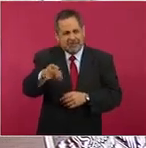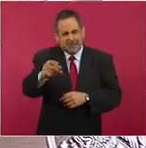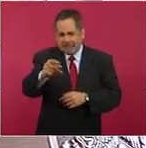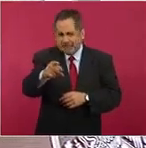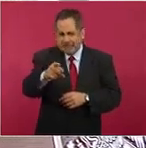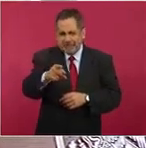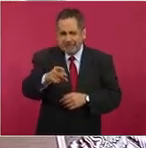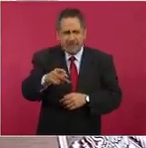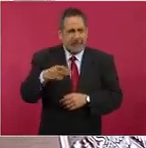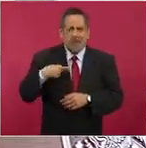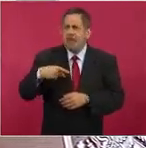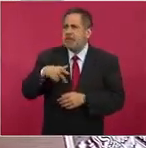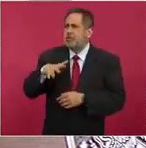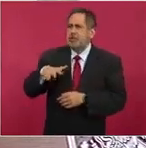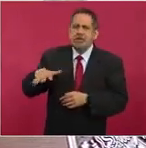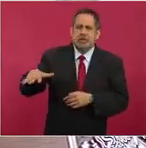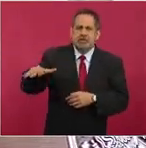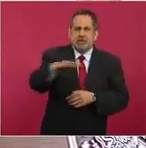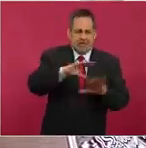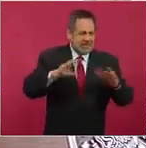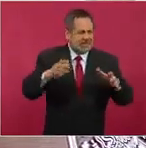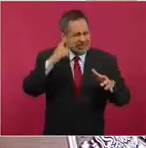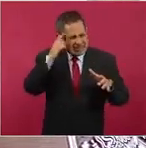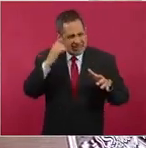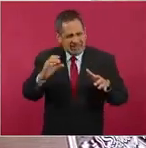a la población en general, era círculo rojo,